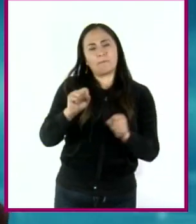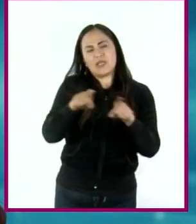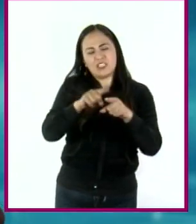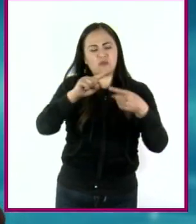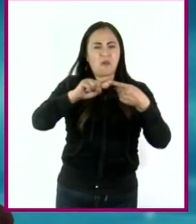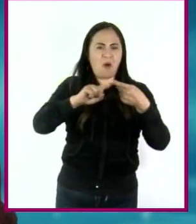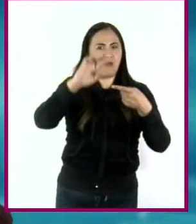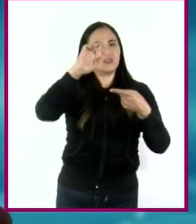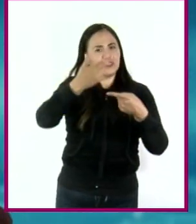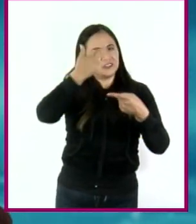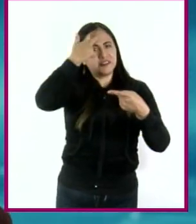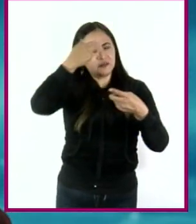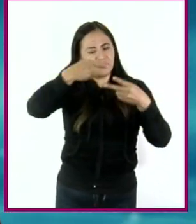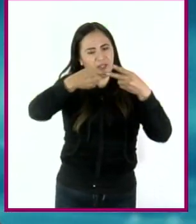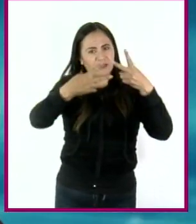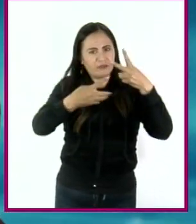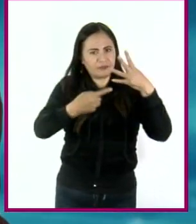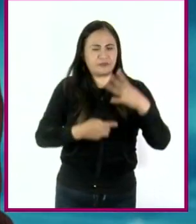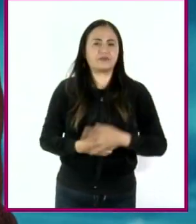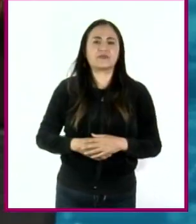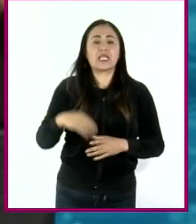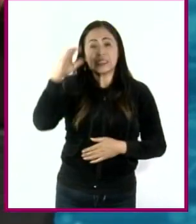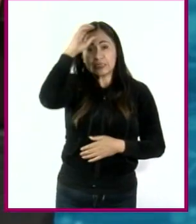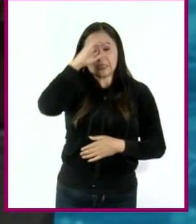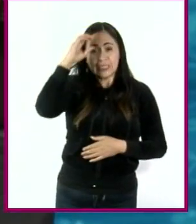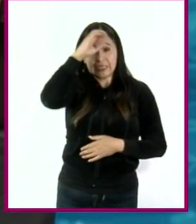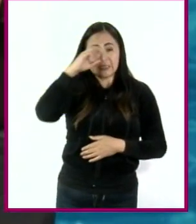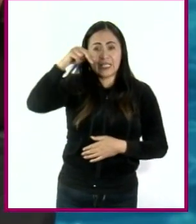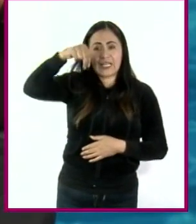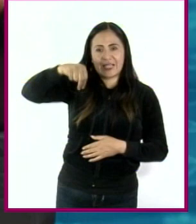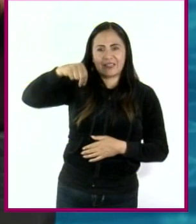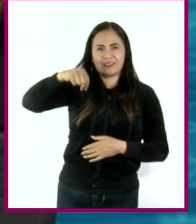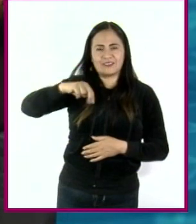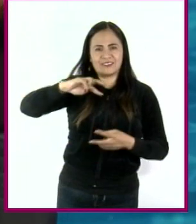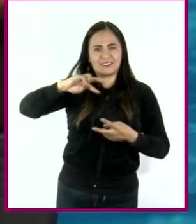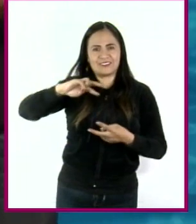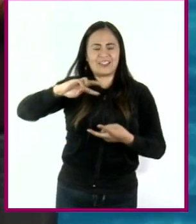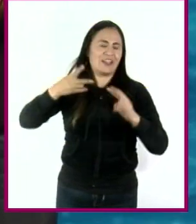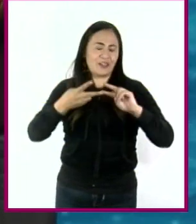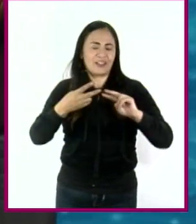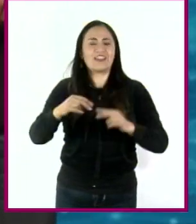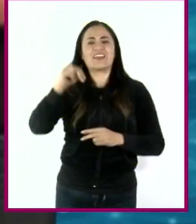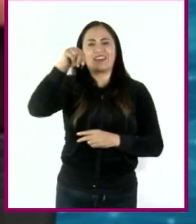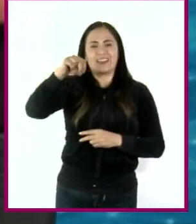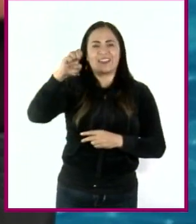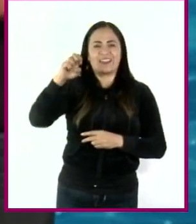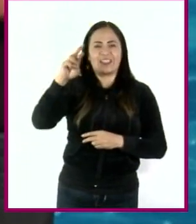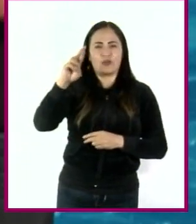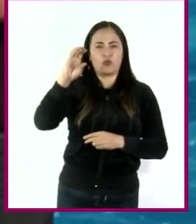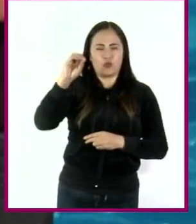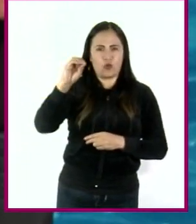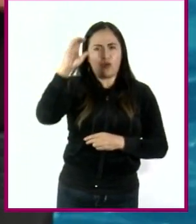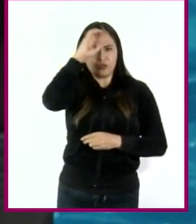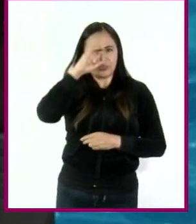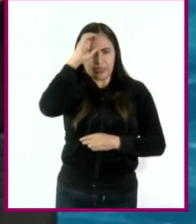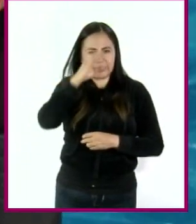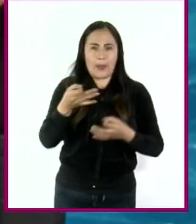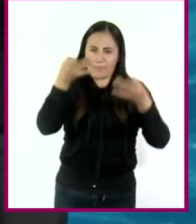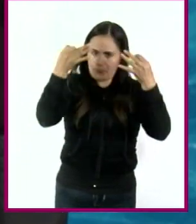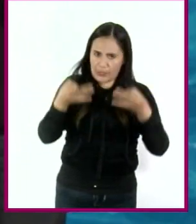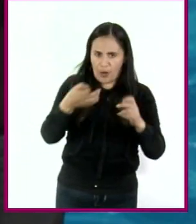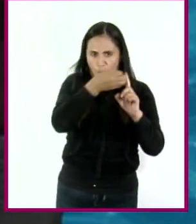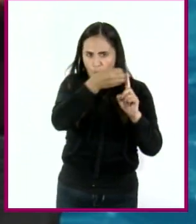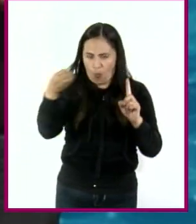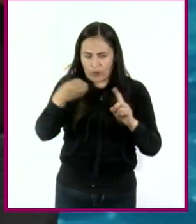Mati, esta ciencia neurológica... Neurociencia, Memo. El nombre correcto es neurociencia. Está